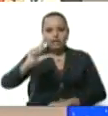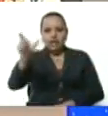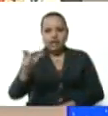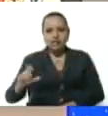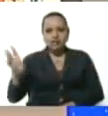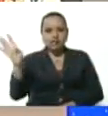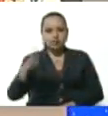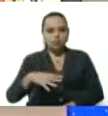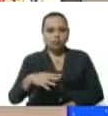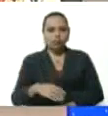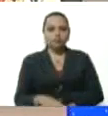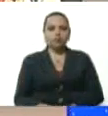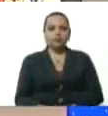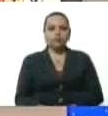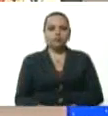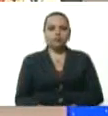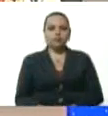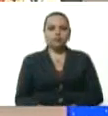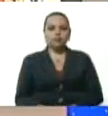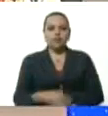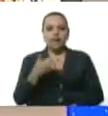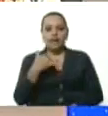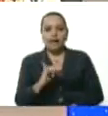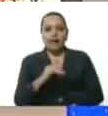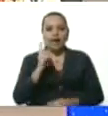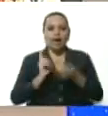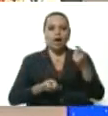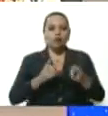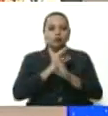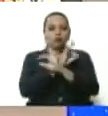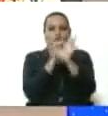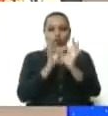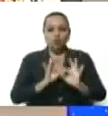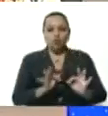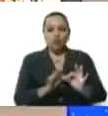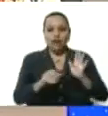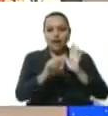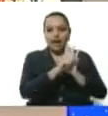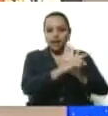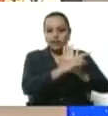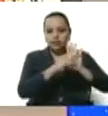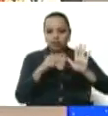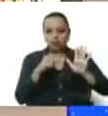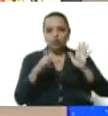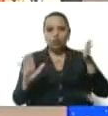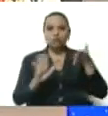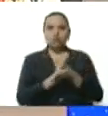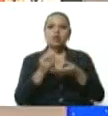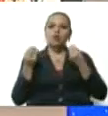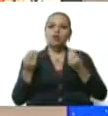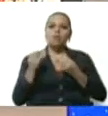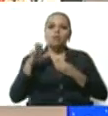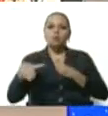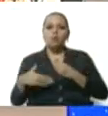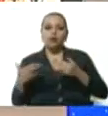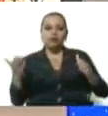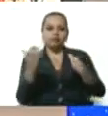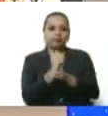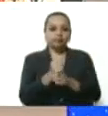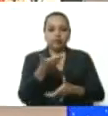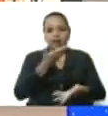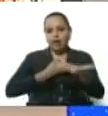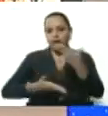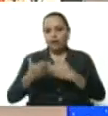territorio Esequibo. Y establece una serie de mecanismos en su articulado sobre cómo se puede alcanzar esta